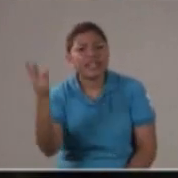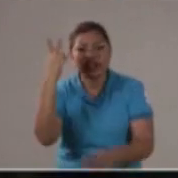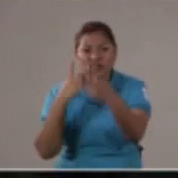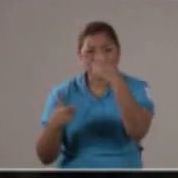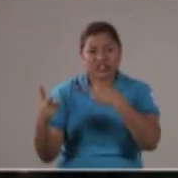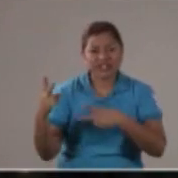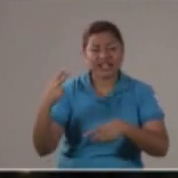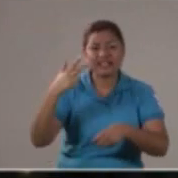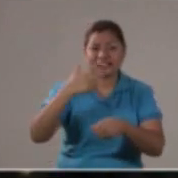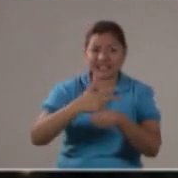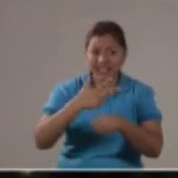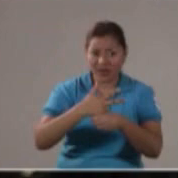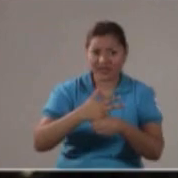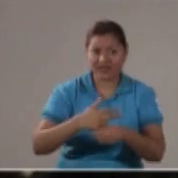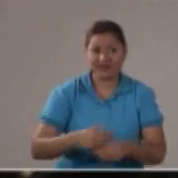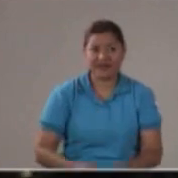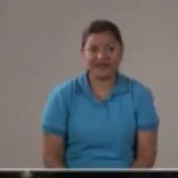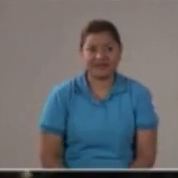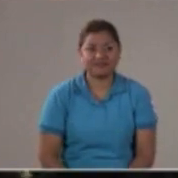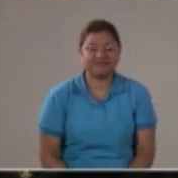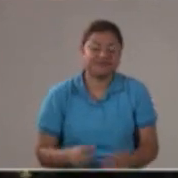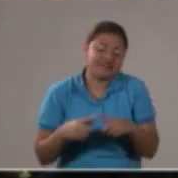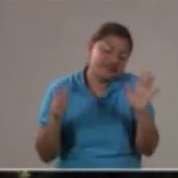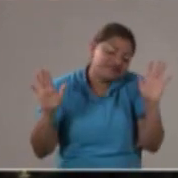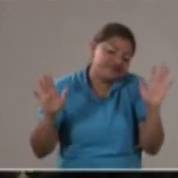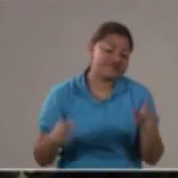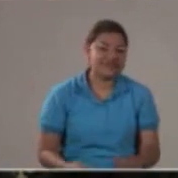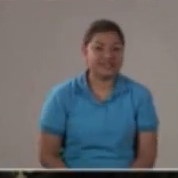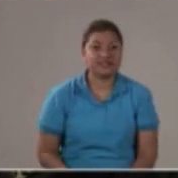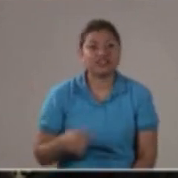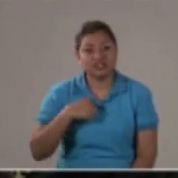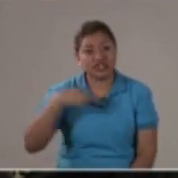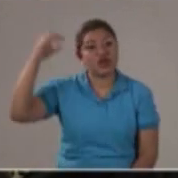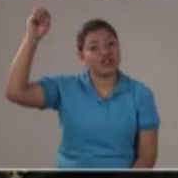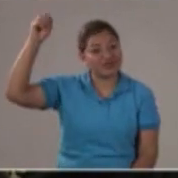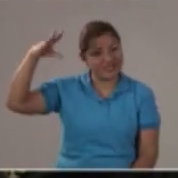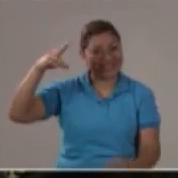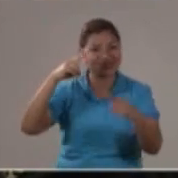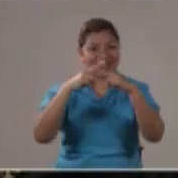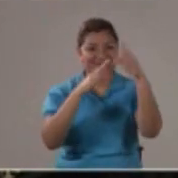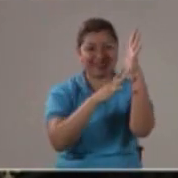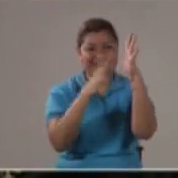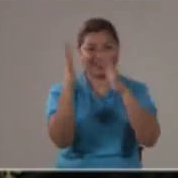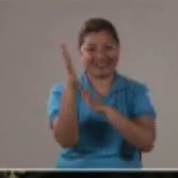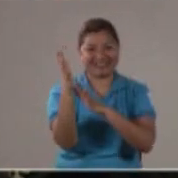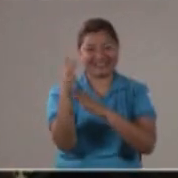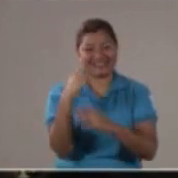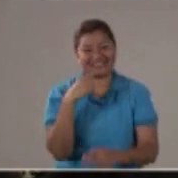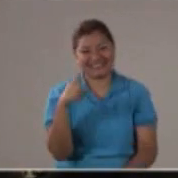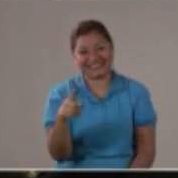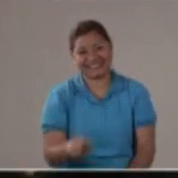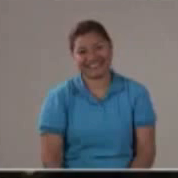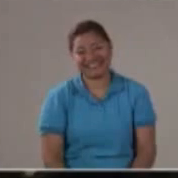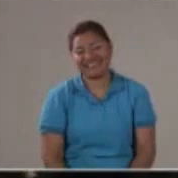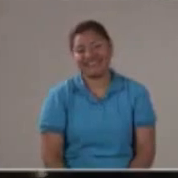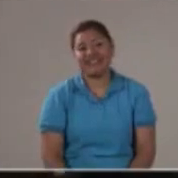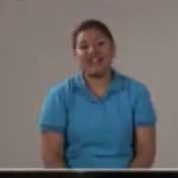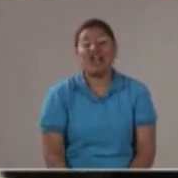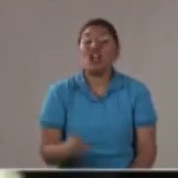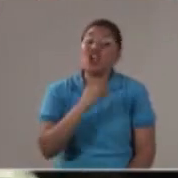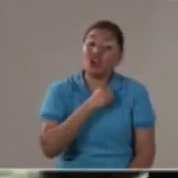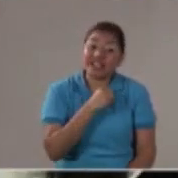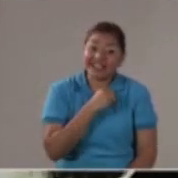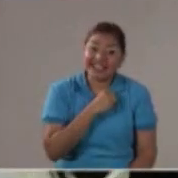Te le digo: va, me robaron una ovejita. Está bueno. Los bendigo en el nombre de Jesús. Bueno, lo que estoy tratando de